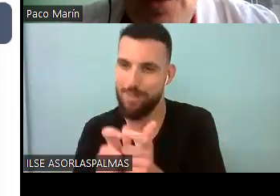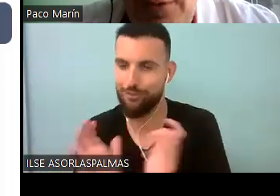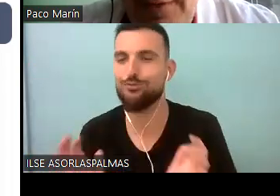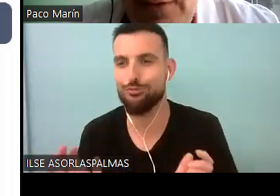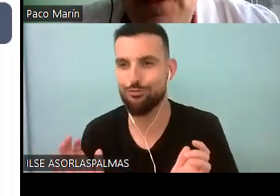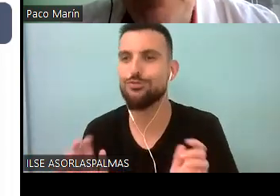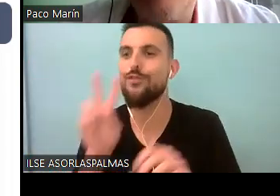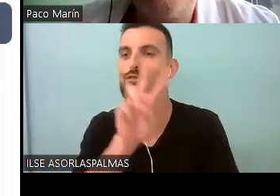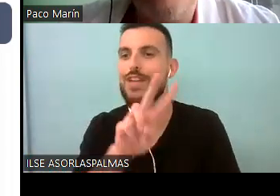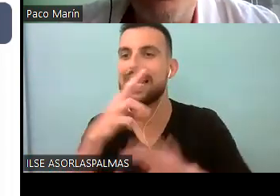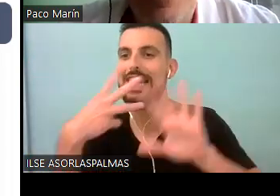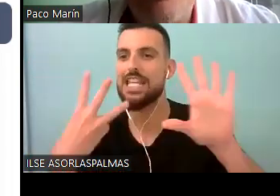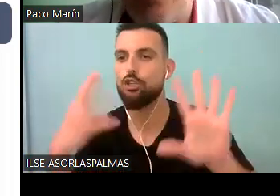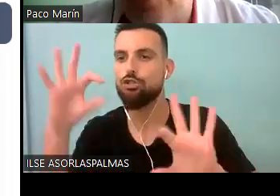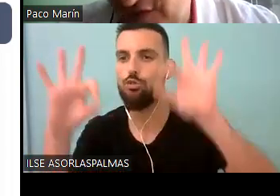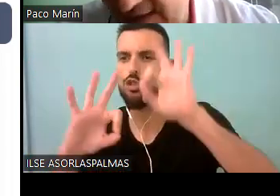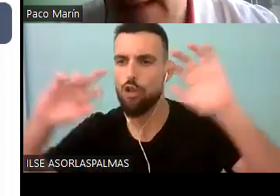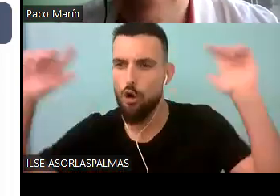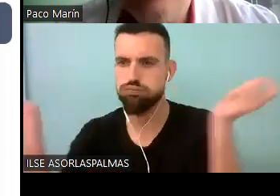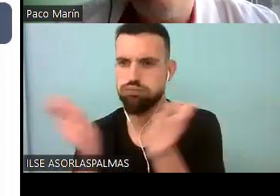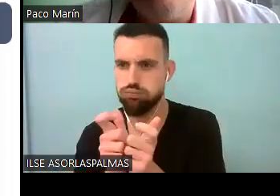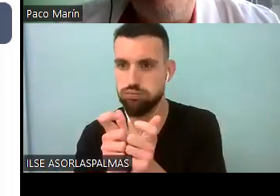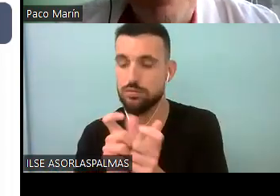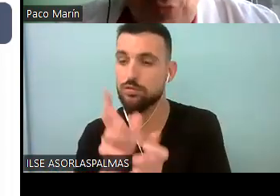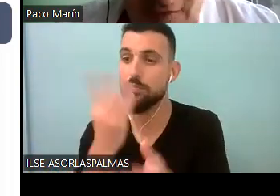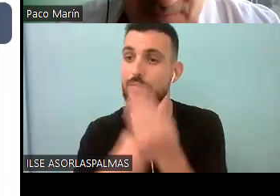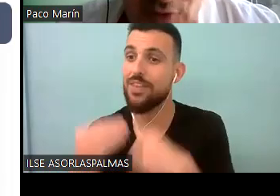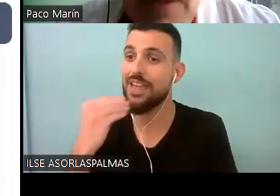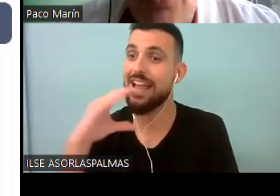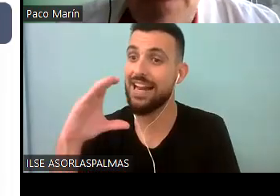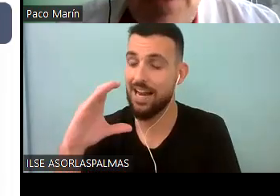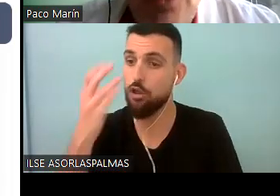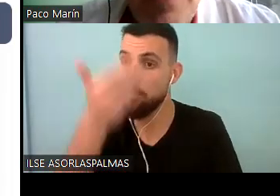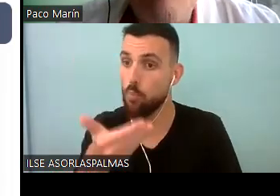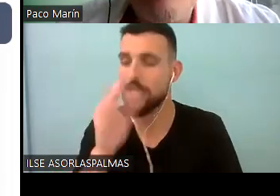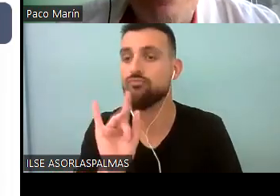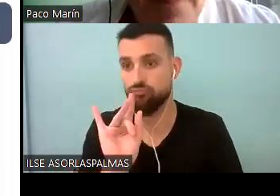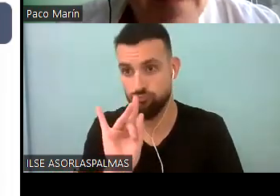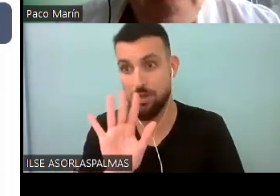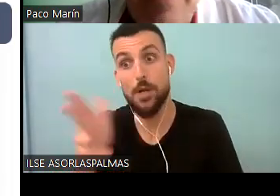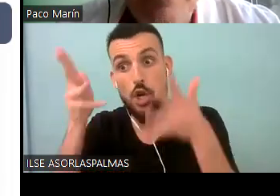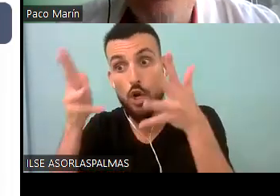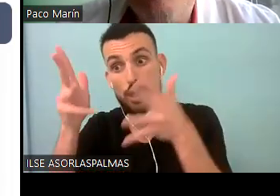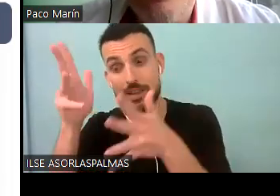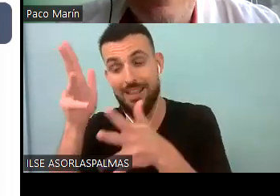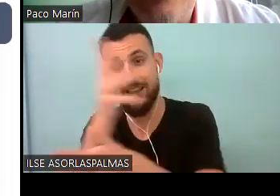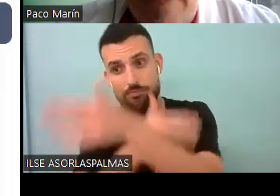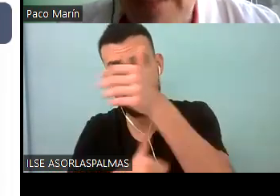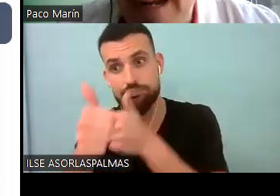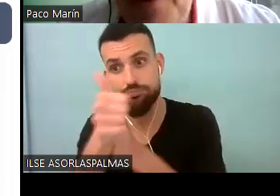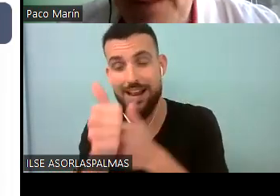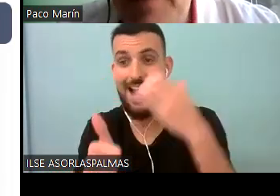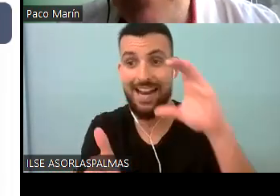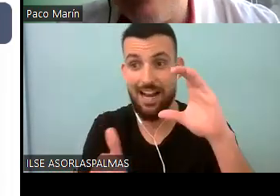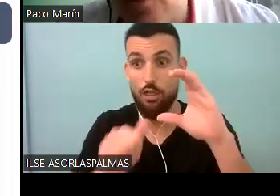un 28%. Es decir, ¿es importante tomar calcio? Sí. Pero es más importante o más aconsejable que además de ese calcio, o sea, que